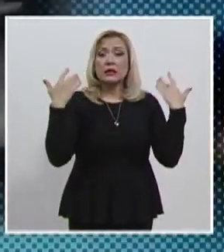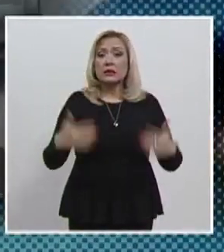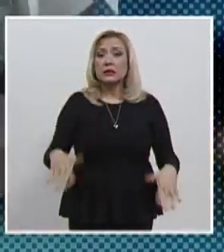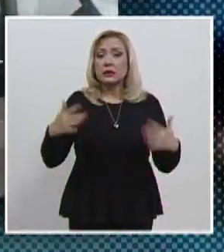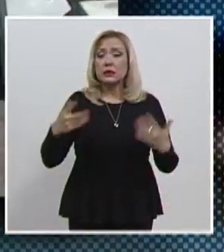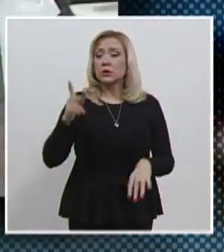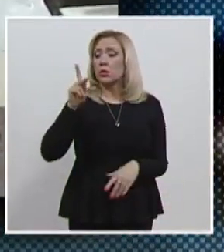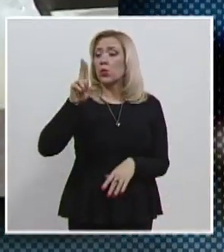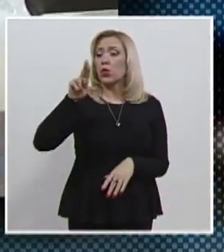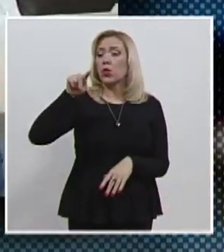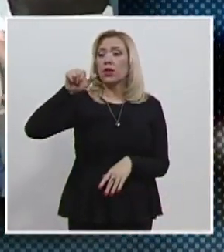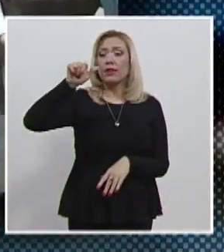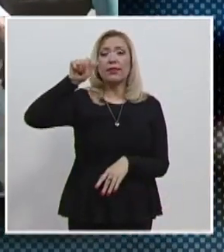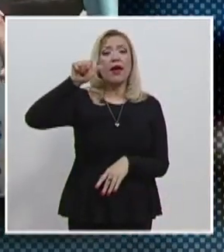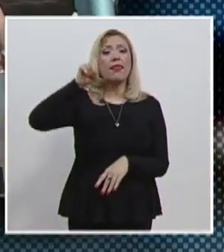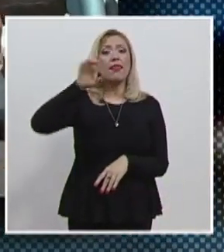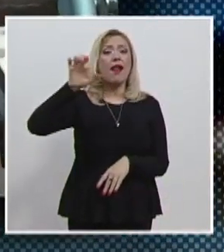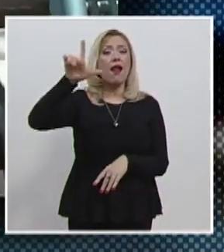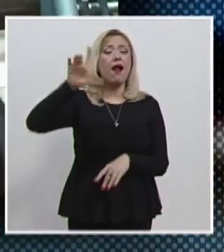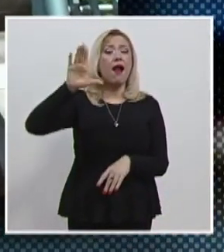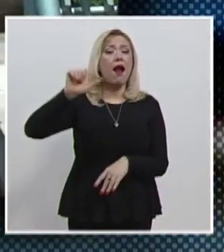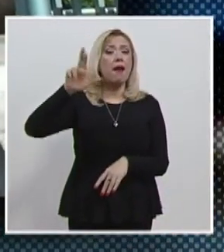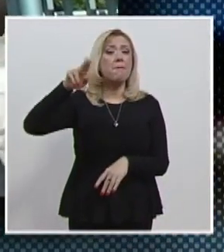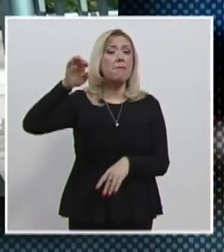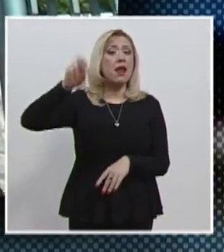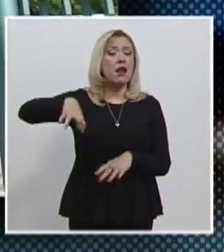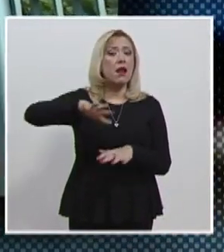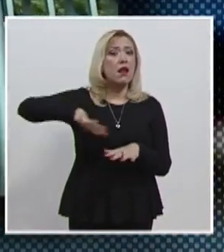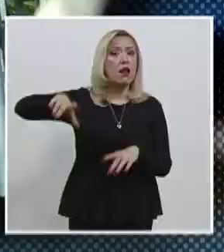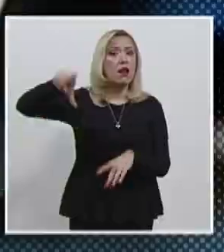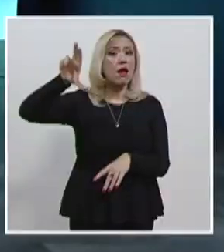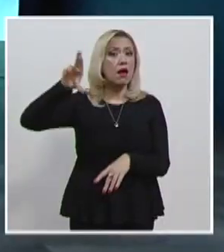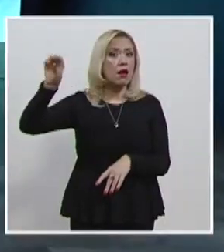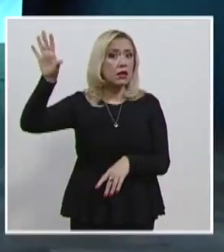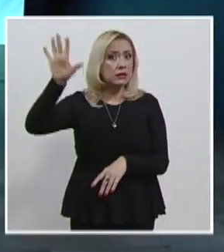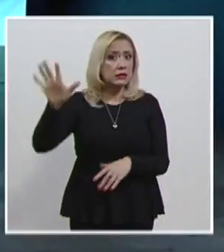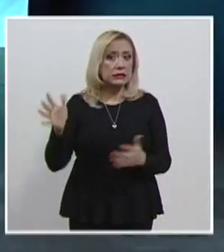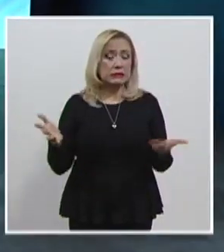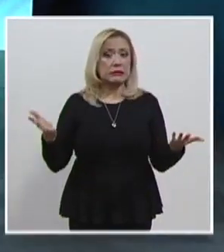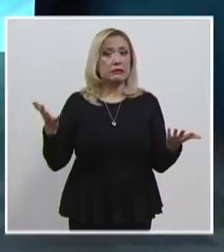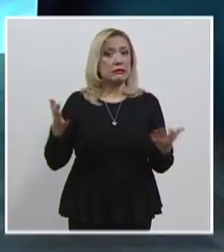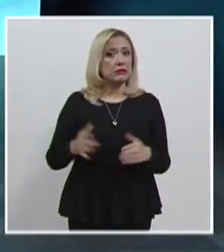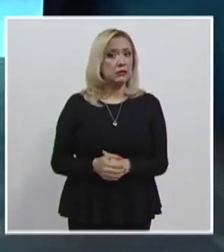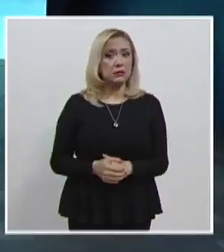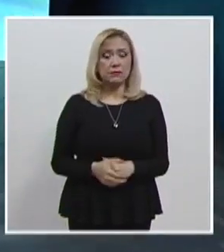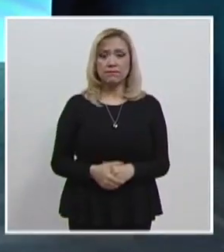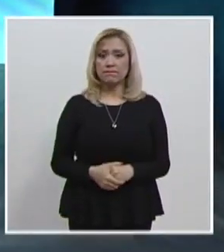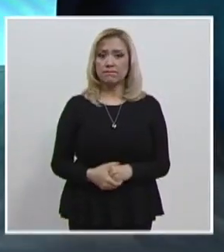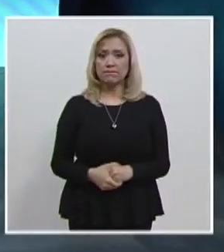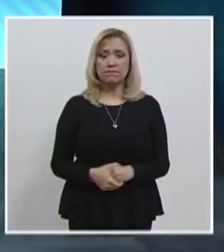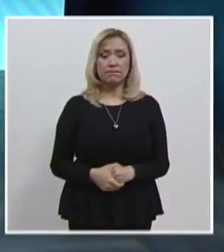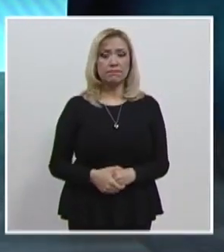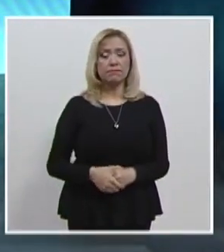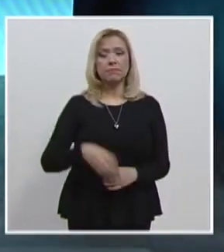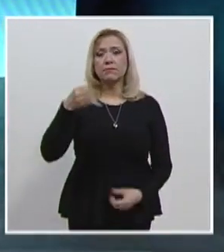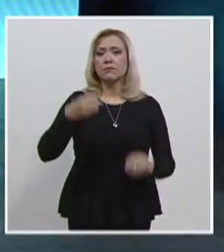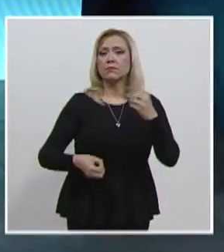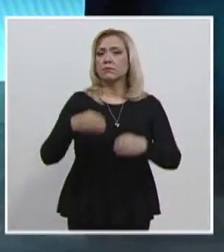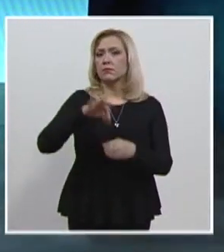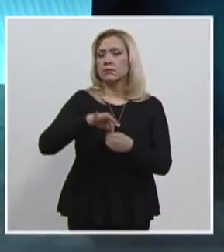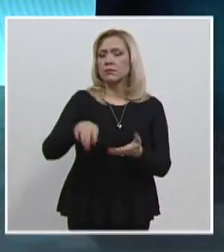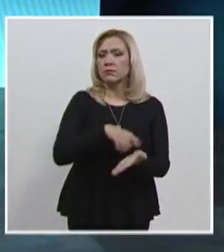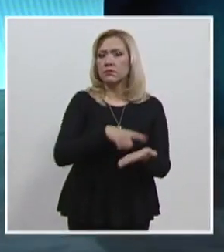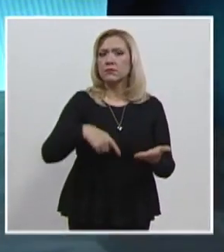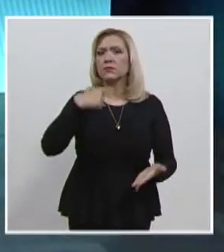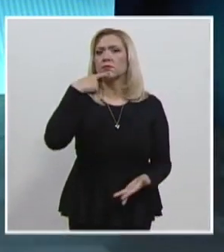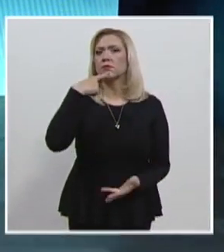Carmen para el canal del poder judicial de la federación Jesús daa el tribunal electoral dio a conocer el proyecto